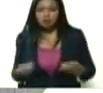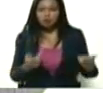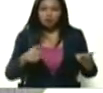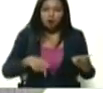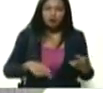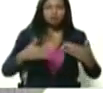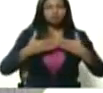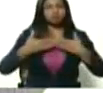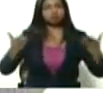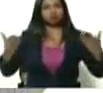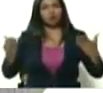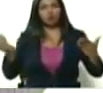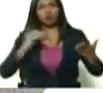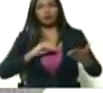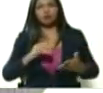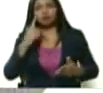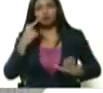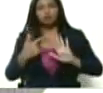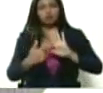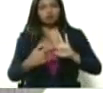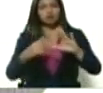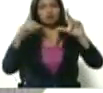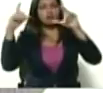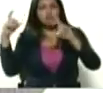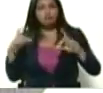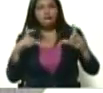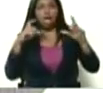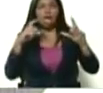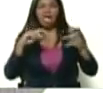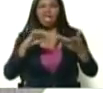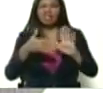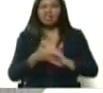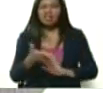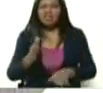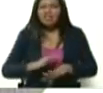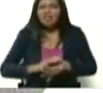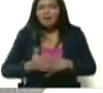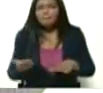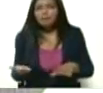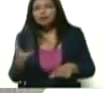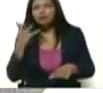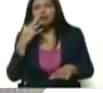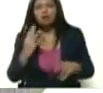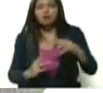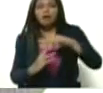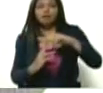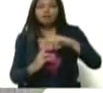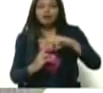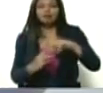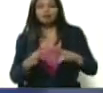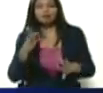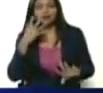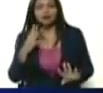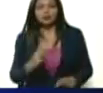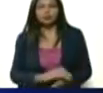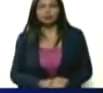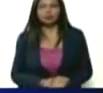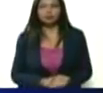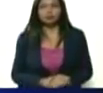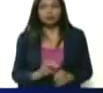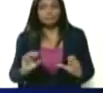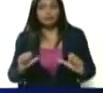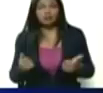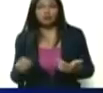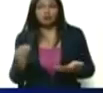brazos abiertos. Yo quiero mostrar imágenes de lo que está sucediendo en el estado Táchira, por ejemplo, donde ya empezaron